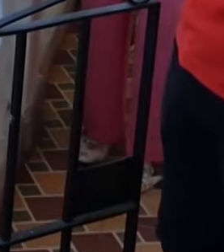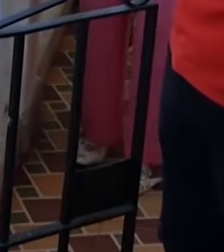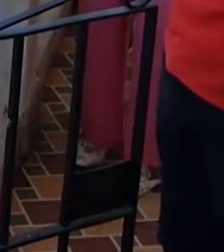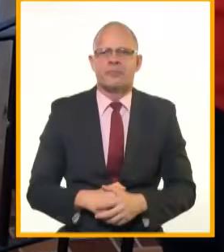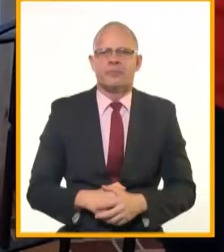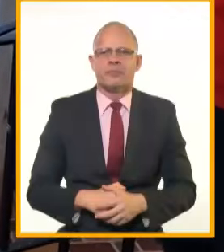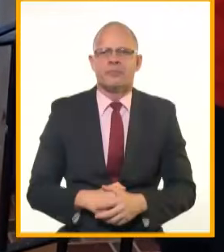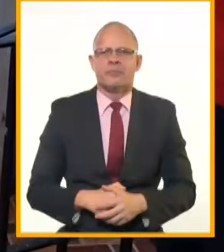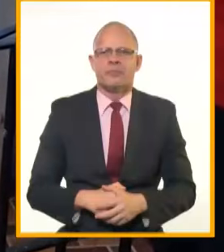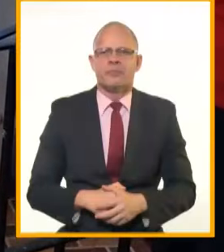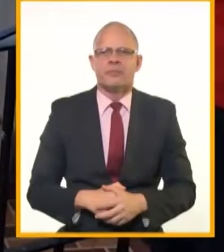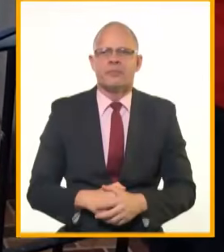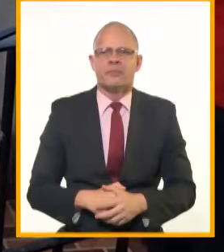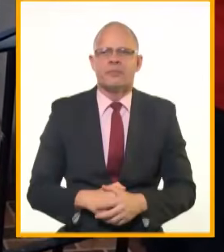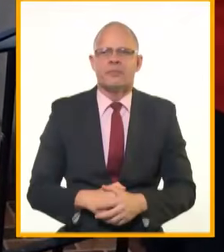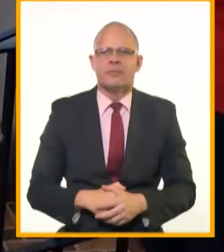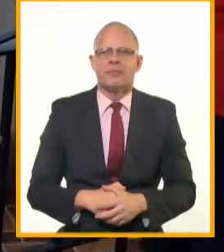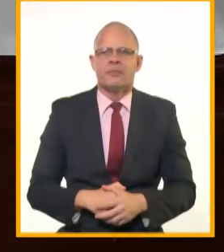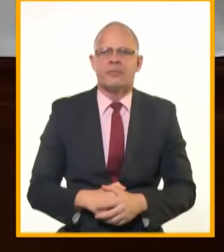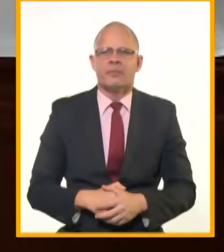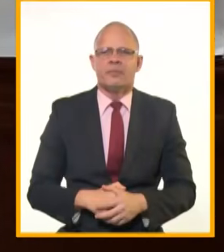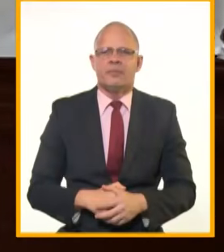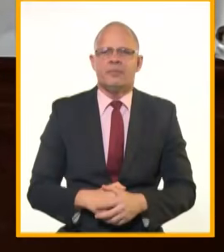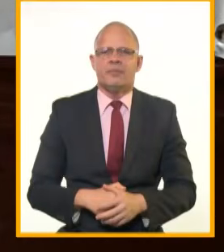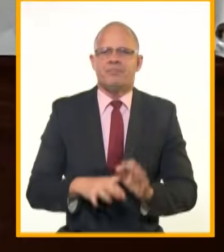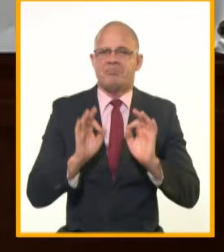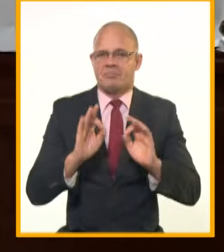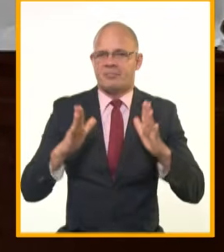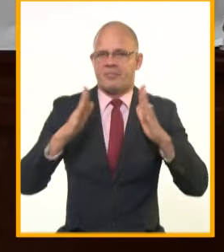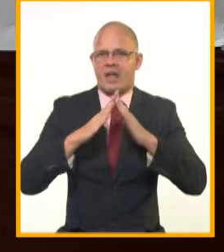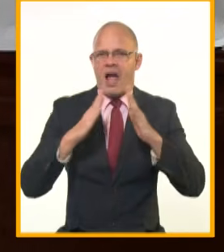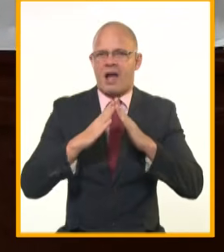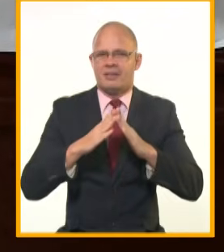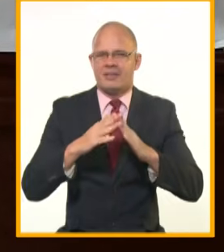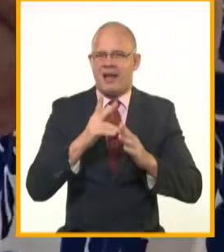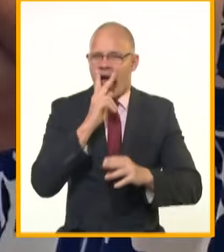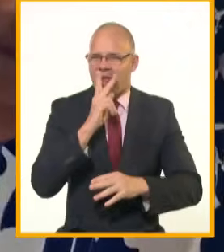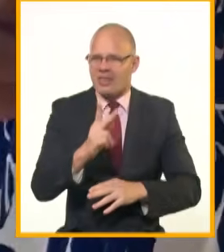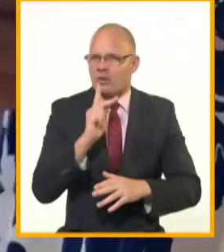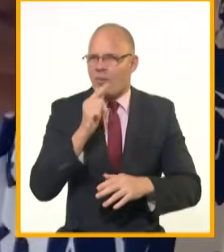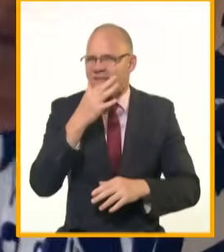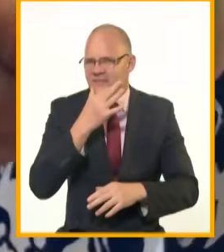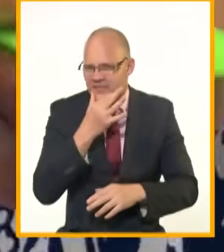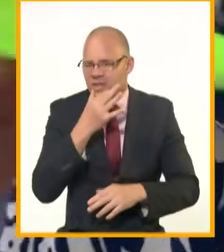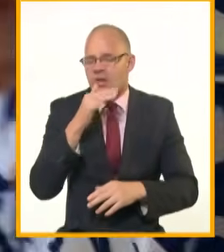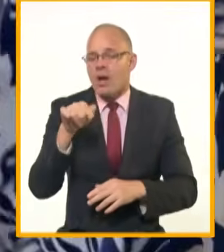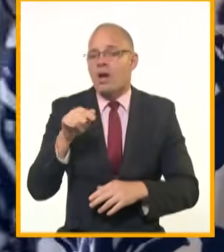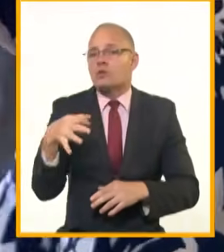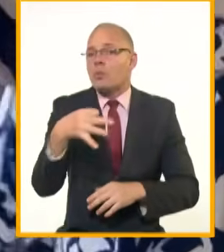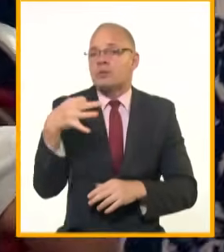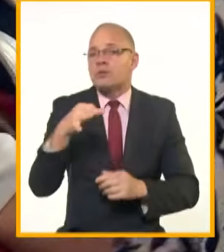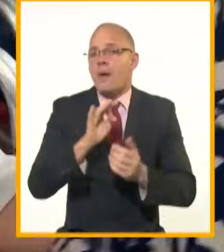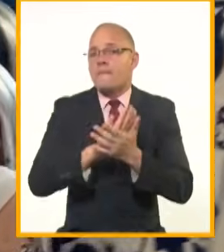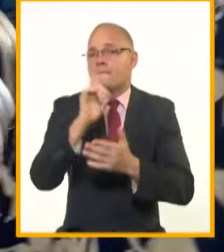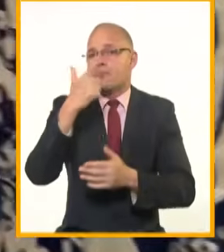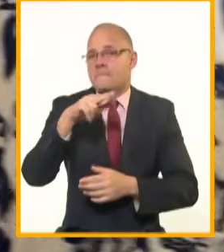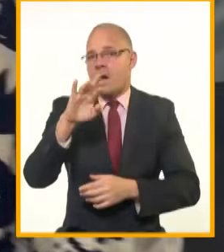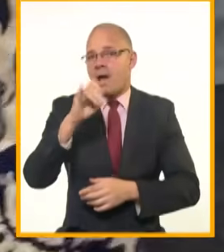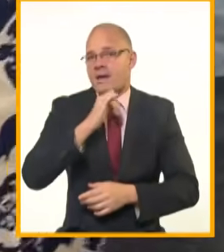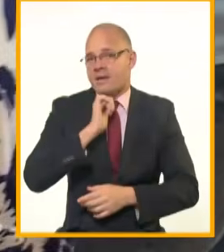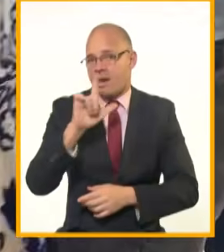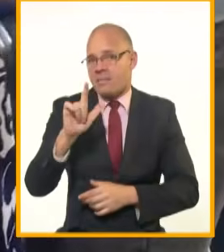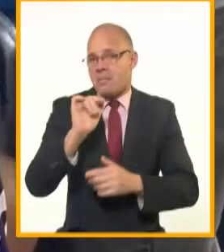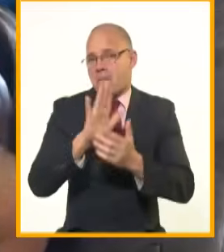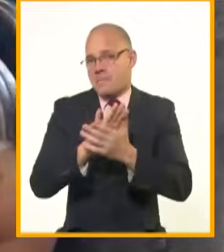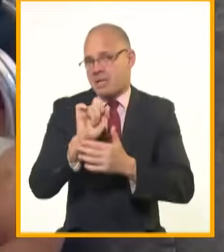Con capacidad para 25 adultos mayores, quedó inaugurada la Casa de Abuelos de Mariel, institución anhelada por el pueblo que forma parte